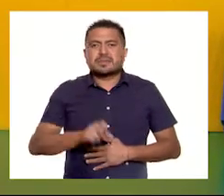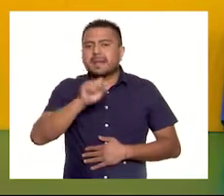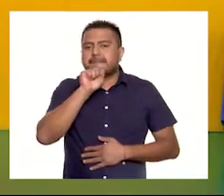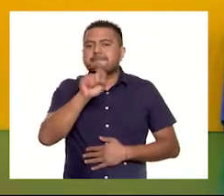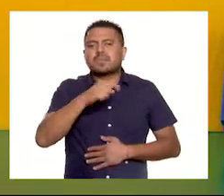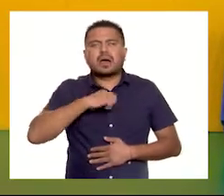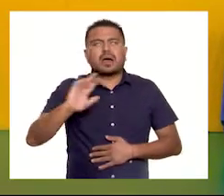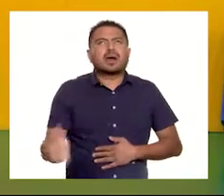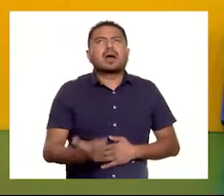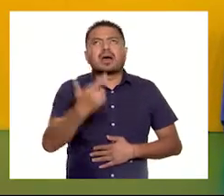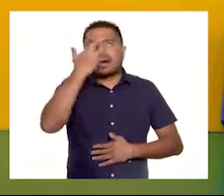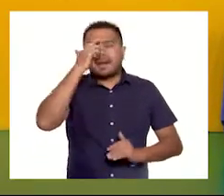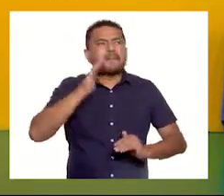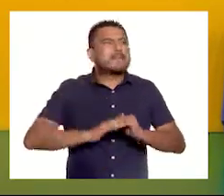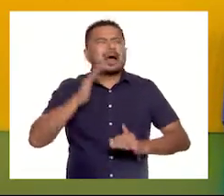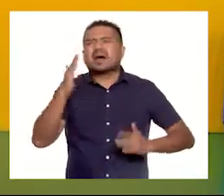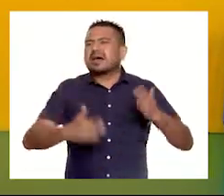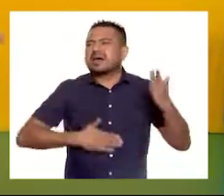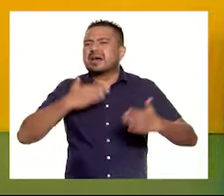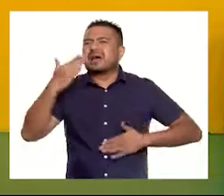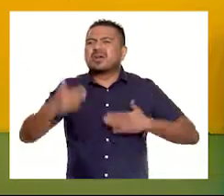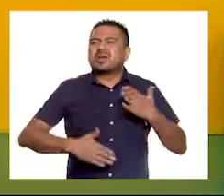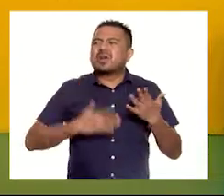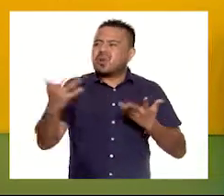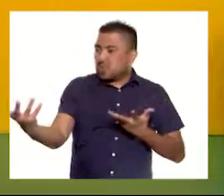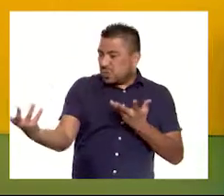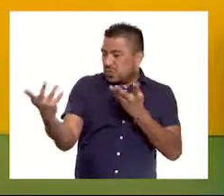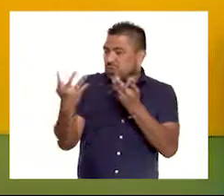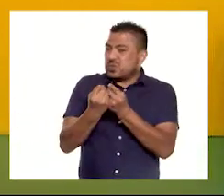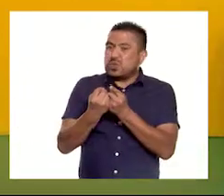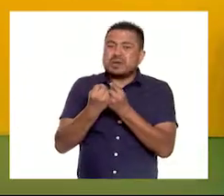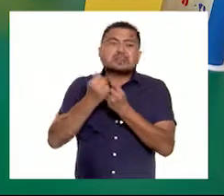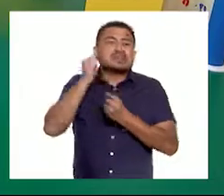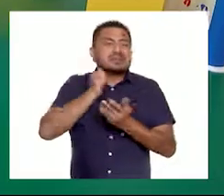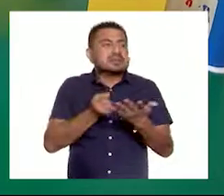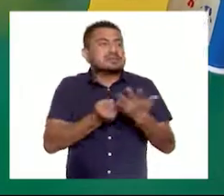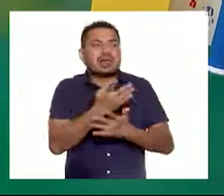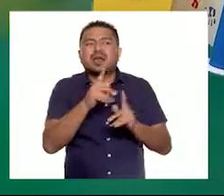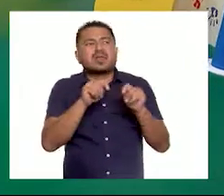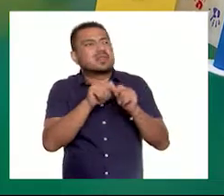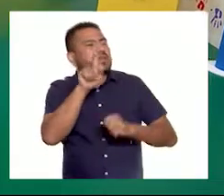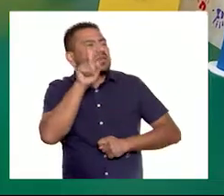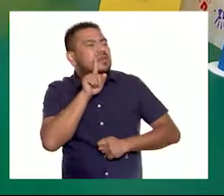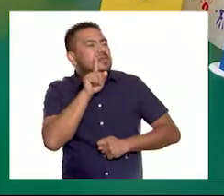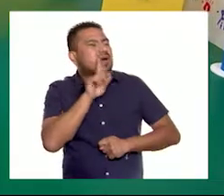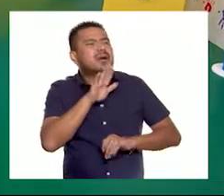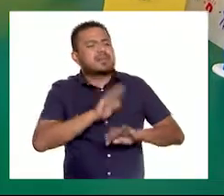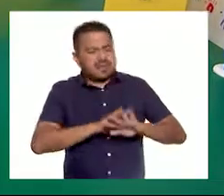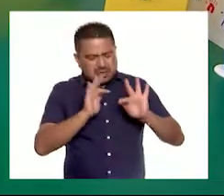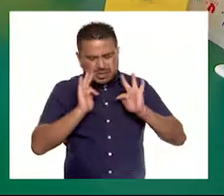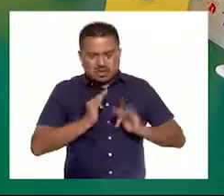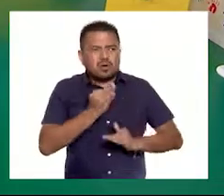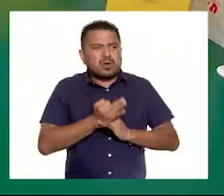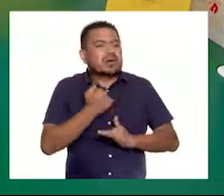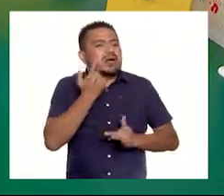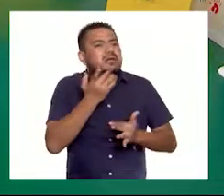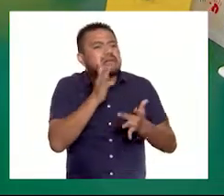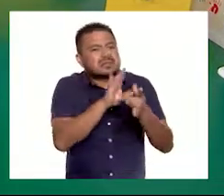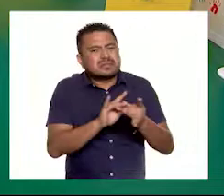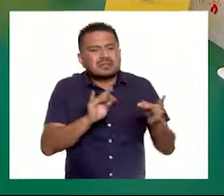También recordé que es más divertido cuando ustedes van conmigo. Tía, aunque estoy más tranquilo, quiero decirles